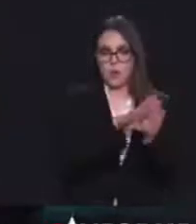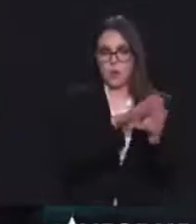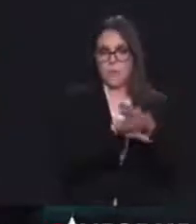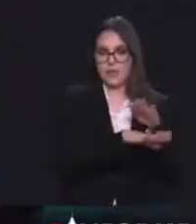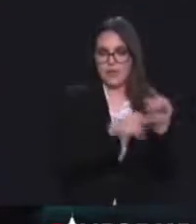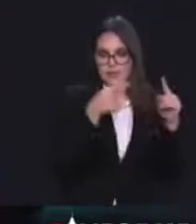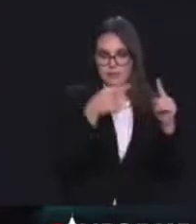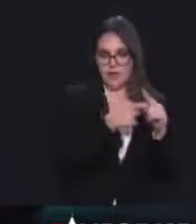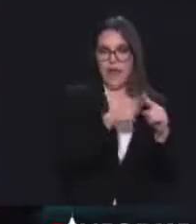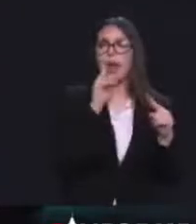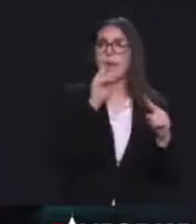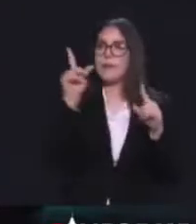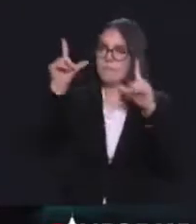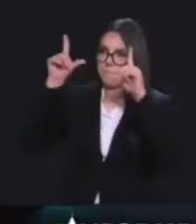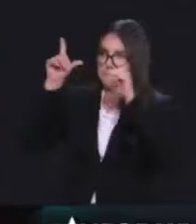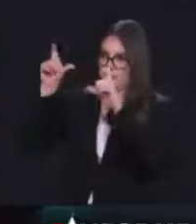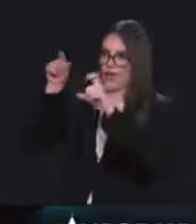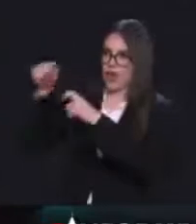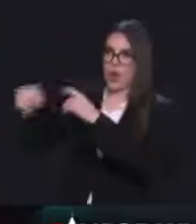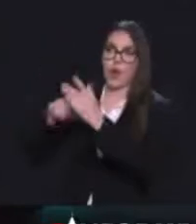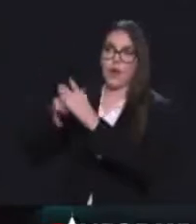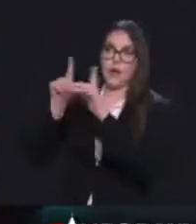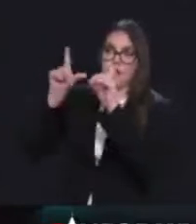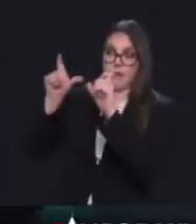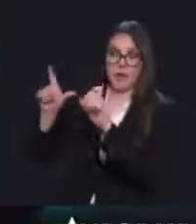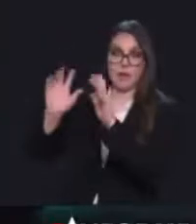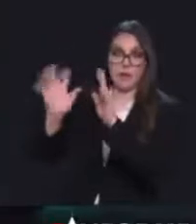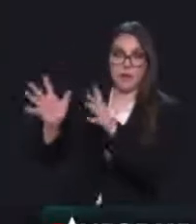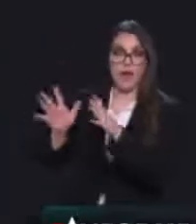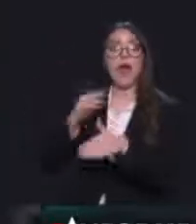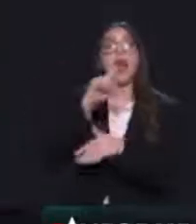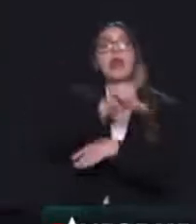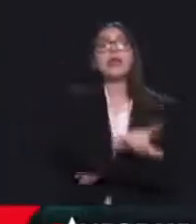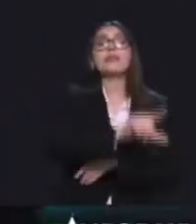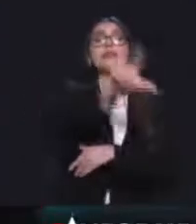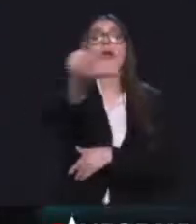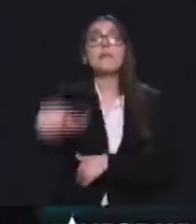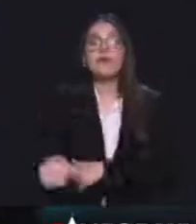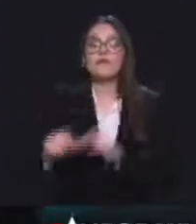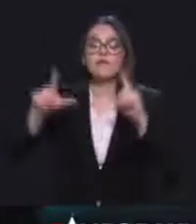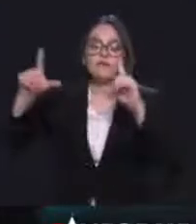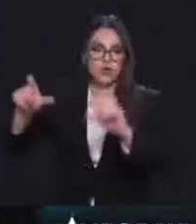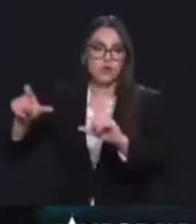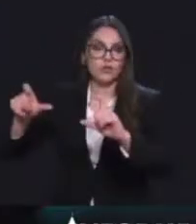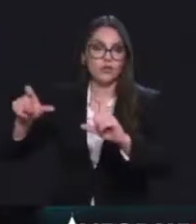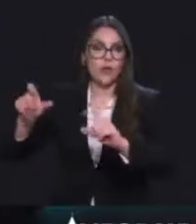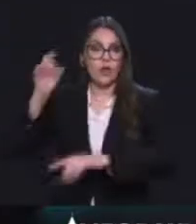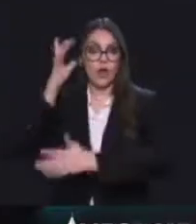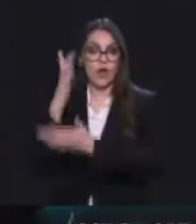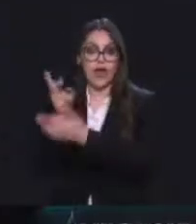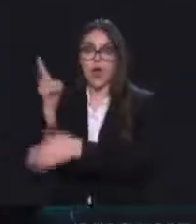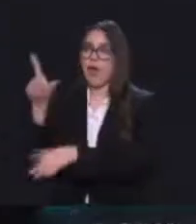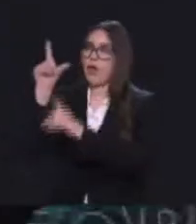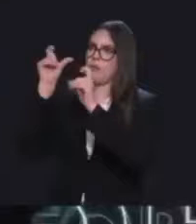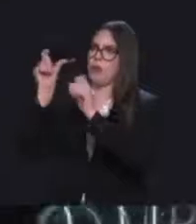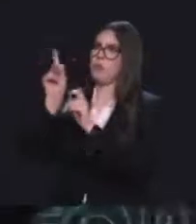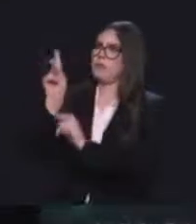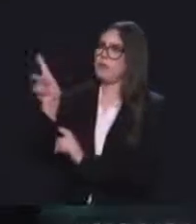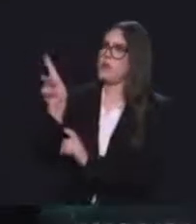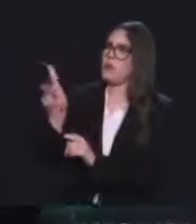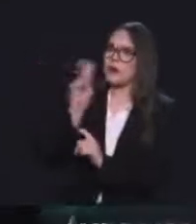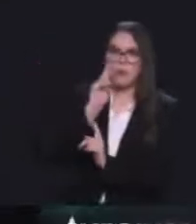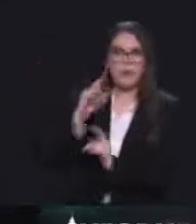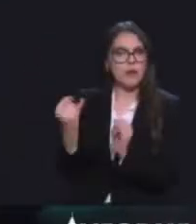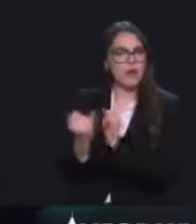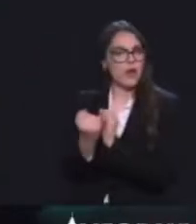hogar ahorita, ¿no? O sea, tomarle una foto ahorita, tomarle una foto después, pero no solamente eso, porque esos cambios que puede tener un mismo hogar a